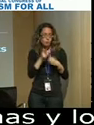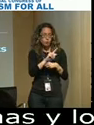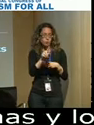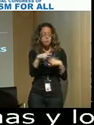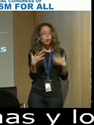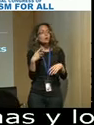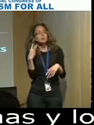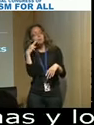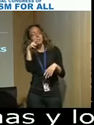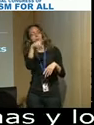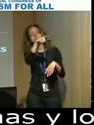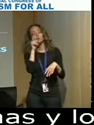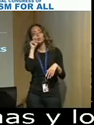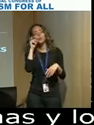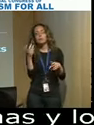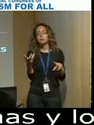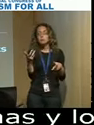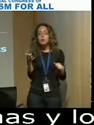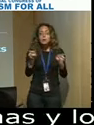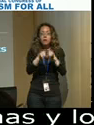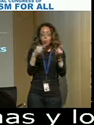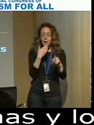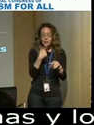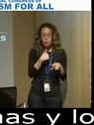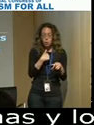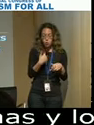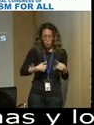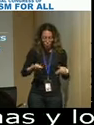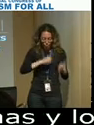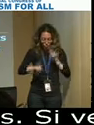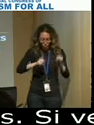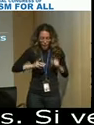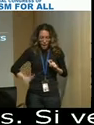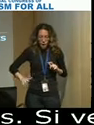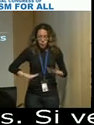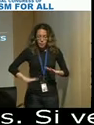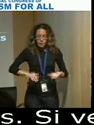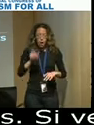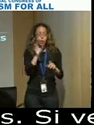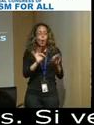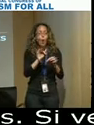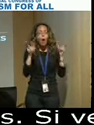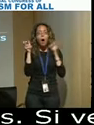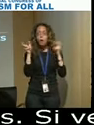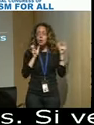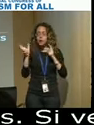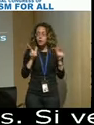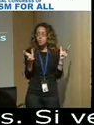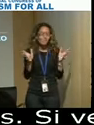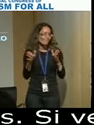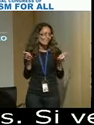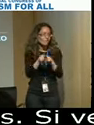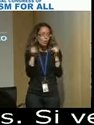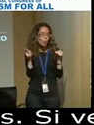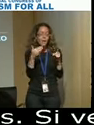ponerle turista, no vamos a etiquetar. Da igual si yo tengo un problema de movilidad, de audición, de lo que fuera, ¿vale? Mientras